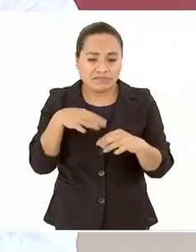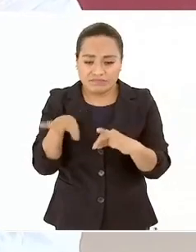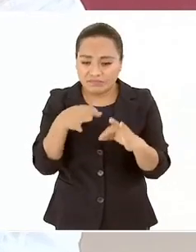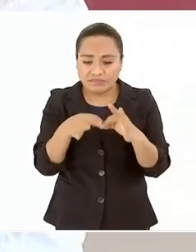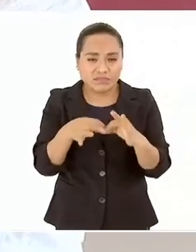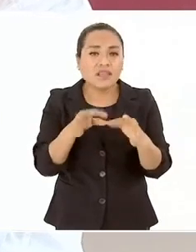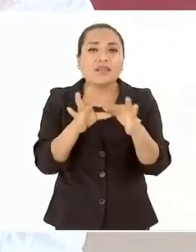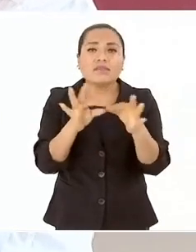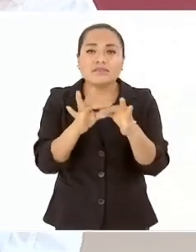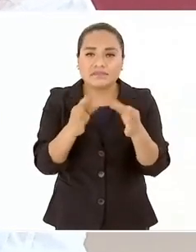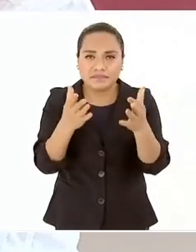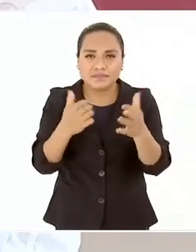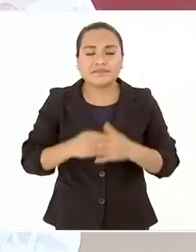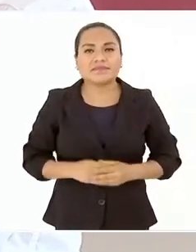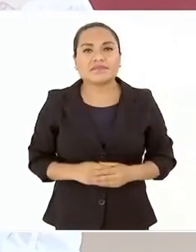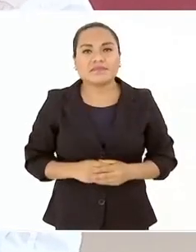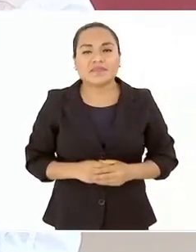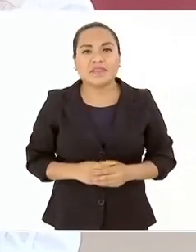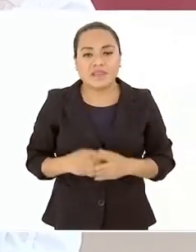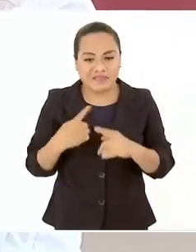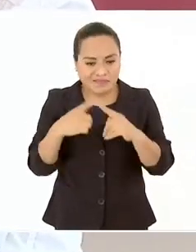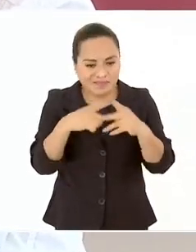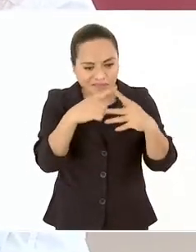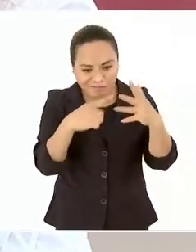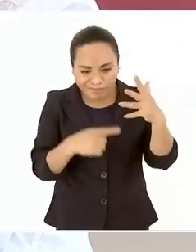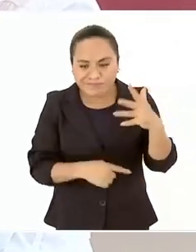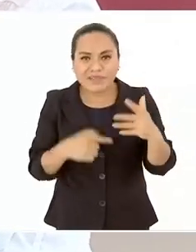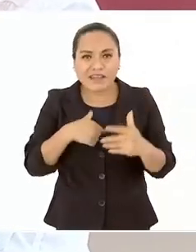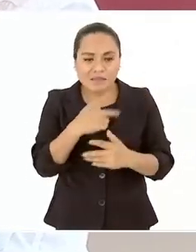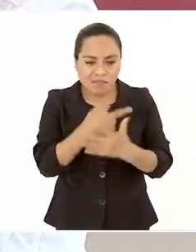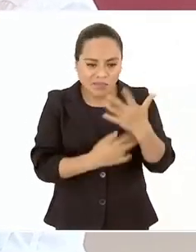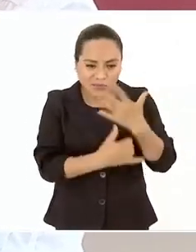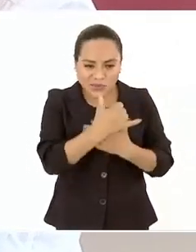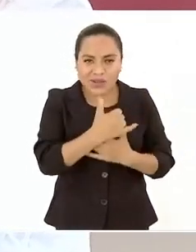comentándoles que todas estas obras,